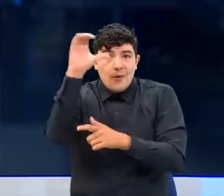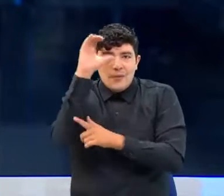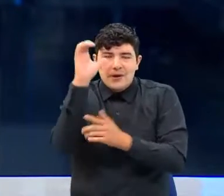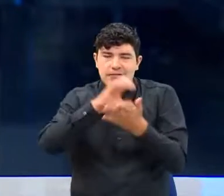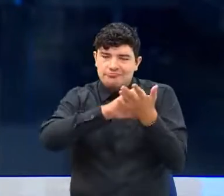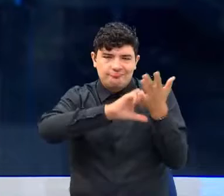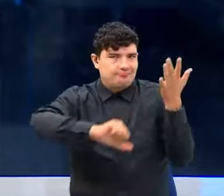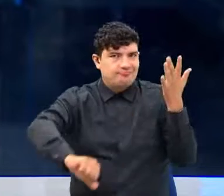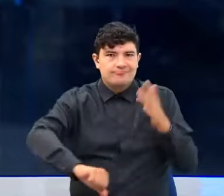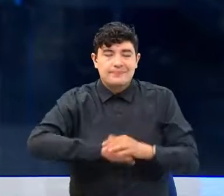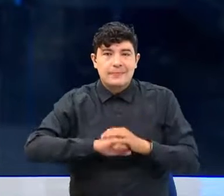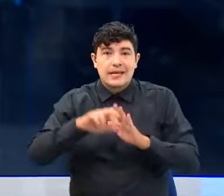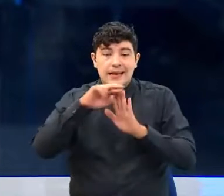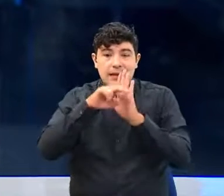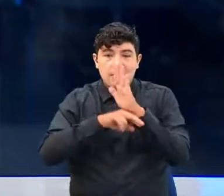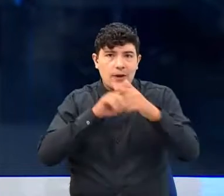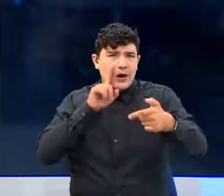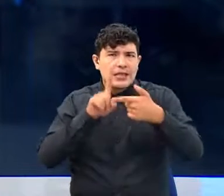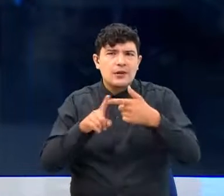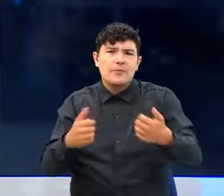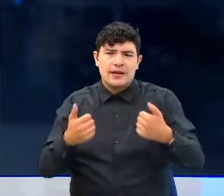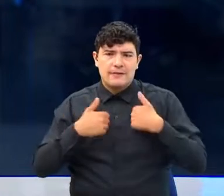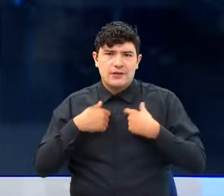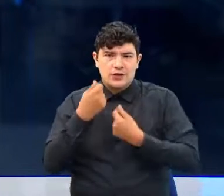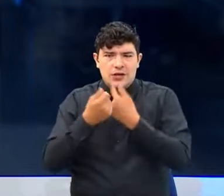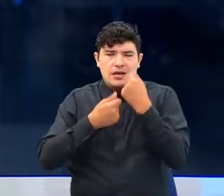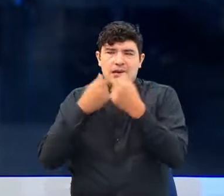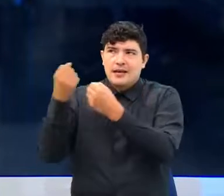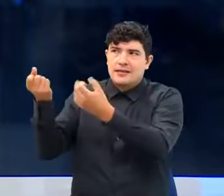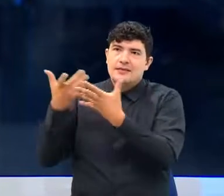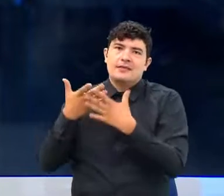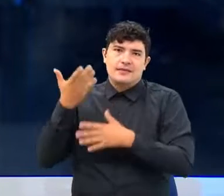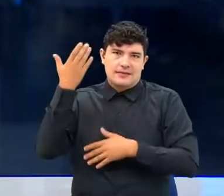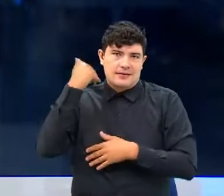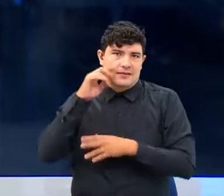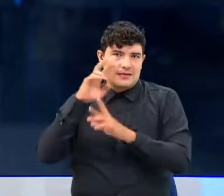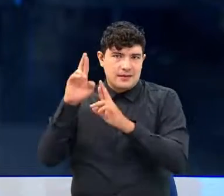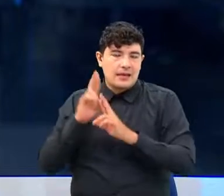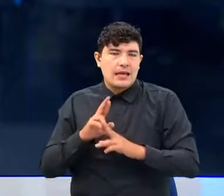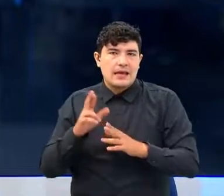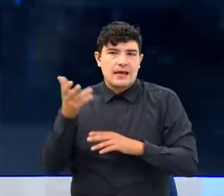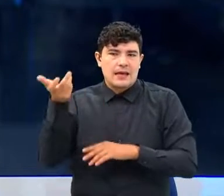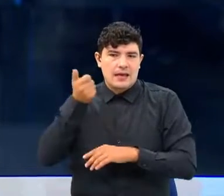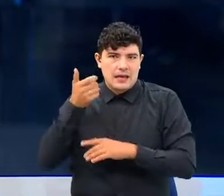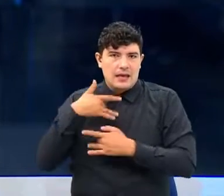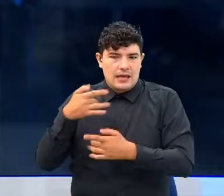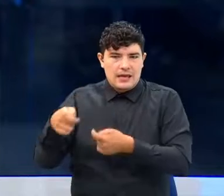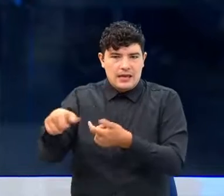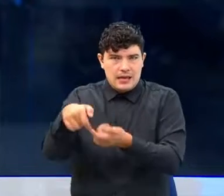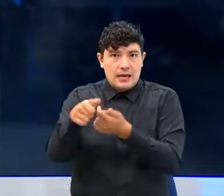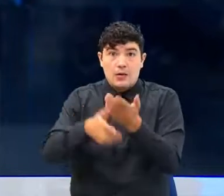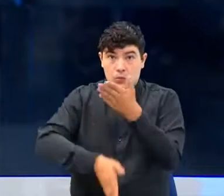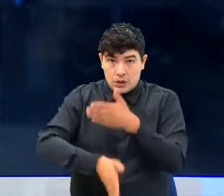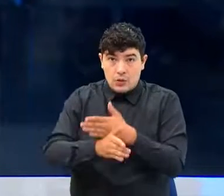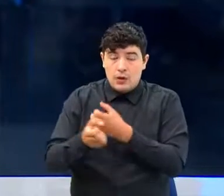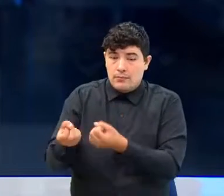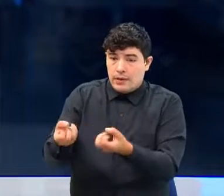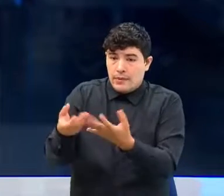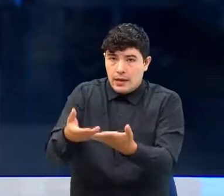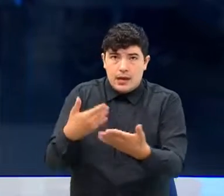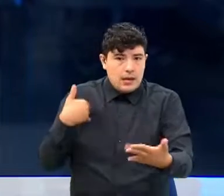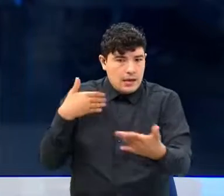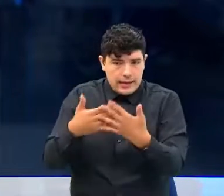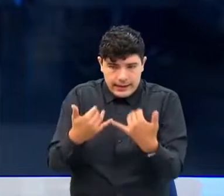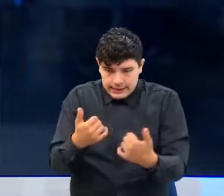esta medida fue tomada para acceder a beneficios económicos entregados durante la pandemia como en inglés solidario que continuará entregándose durante lo que resta